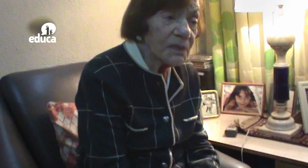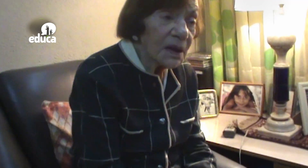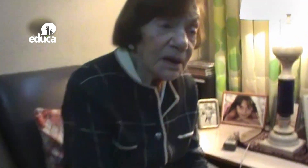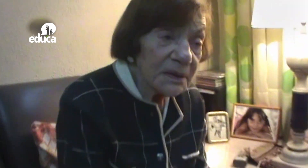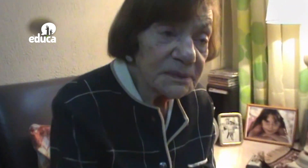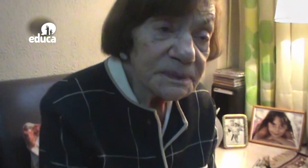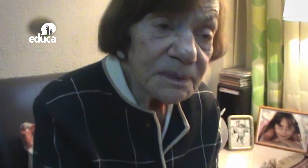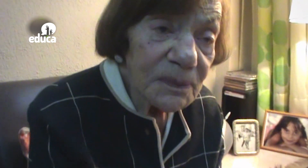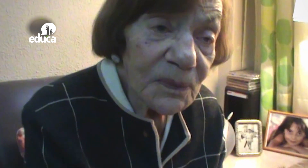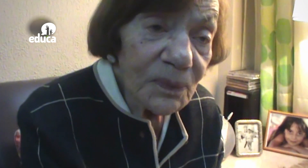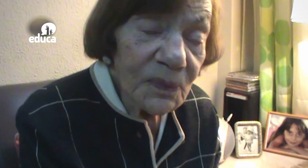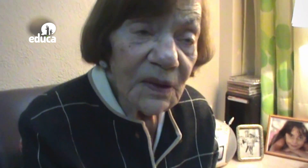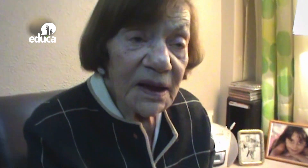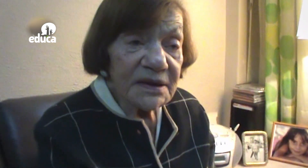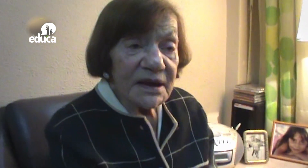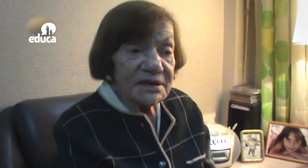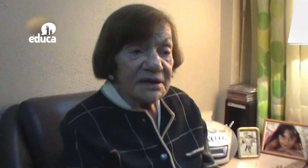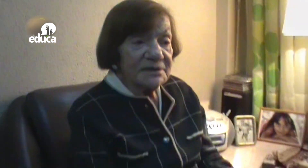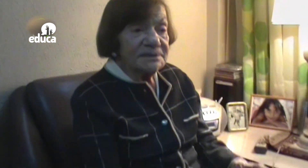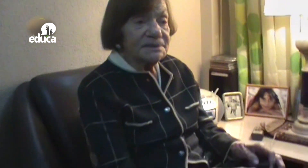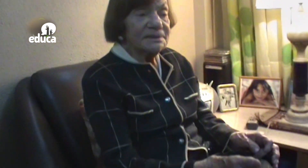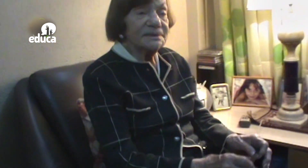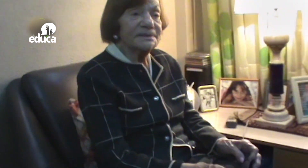y en pose